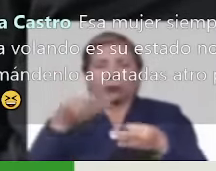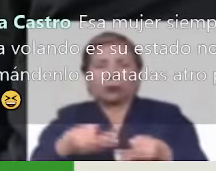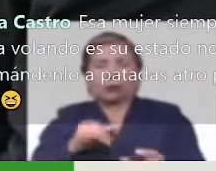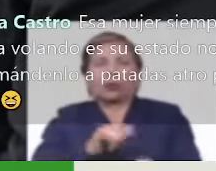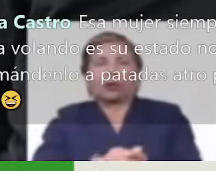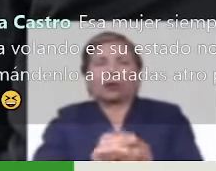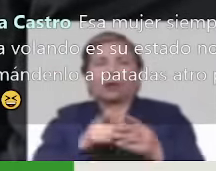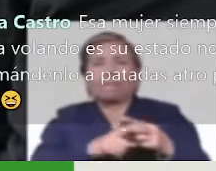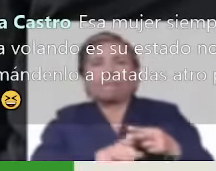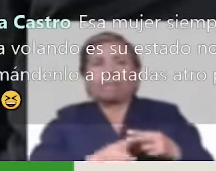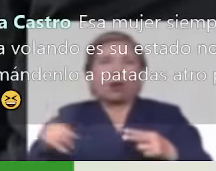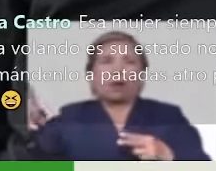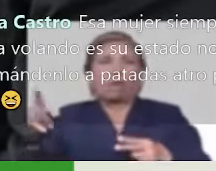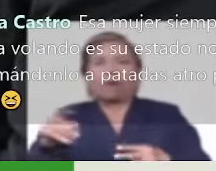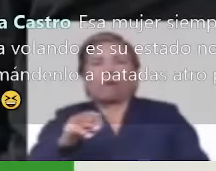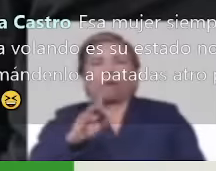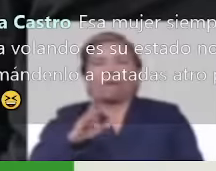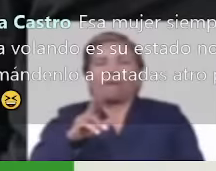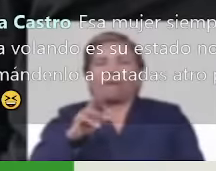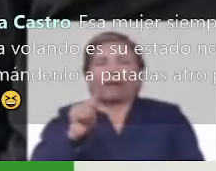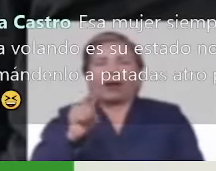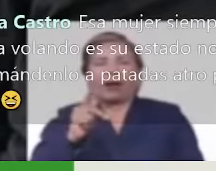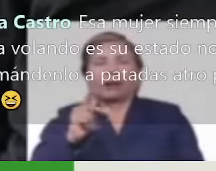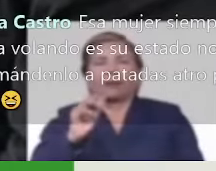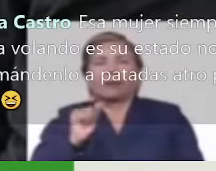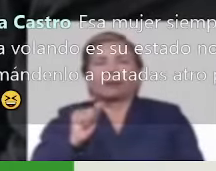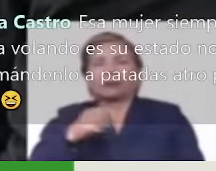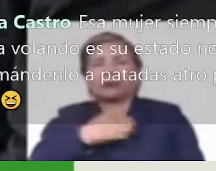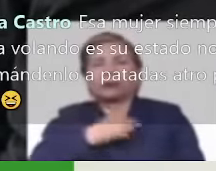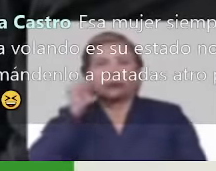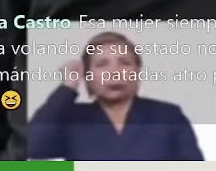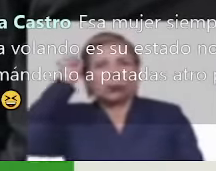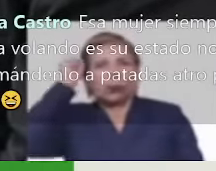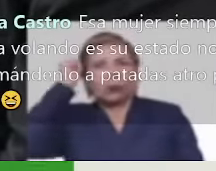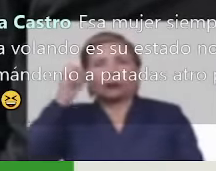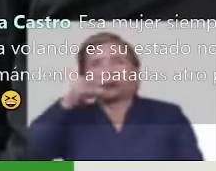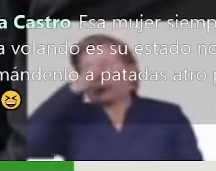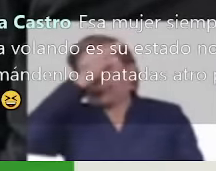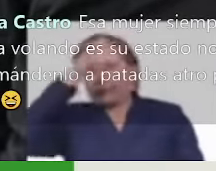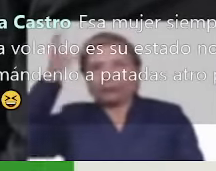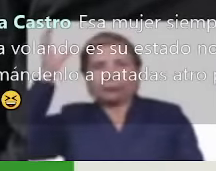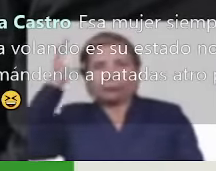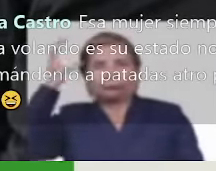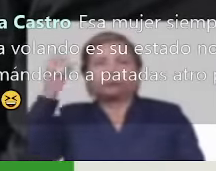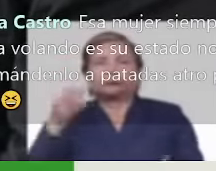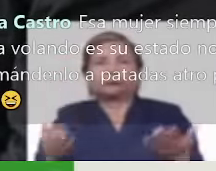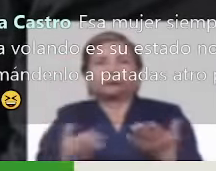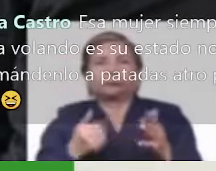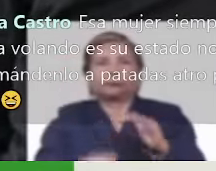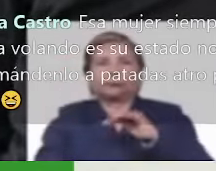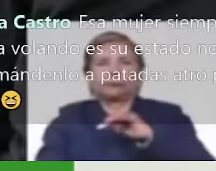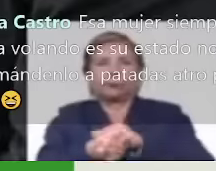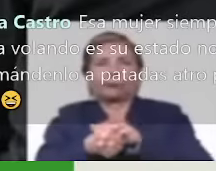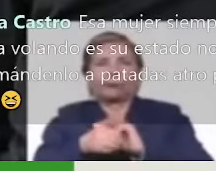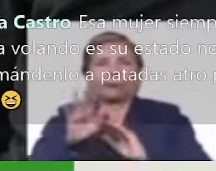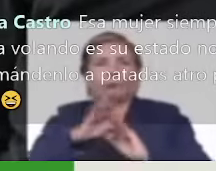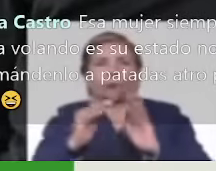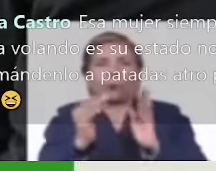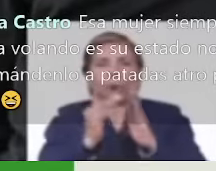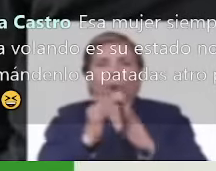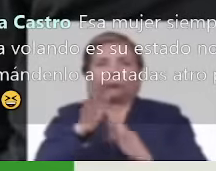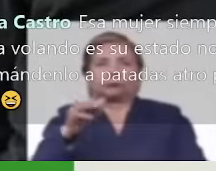el prófugo Fray Vázquez Castillo, sobrino del expresidente Pedro Castillo, estuvo escondido en su casa